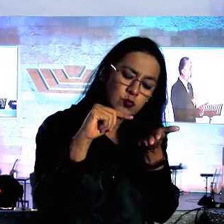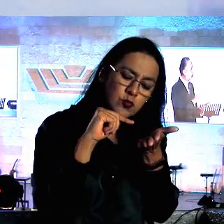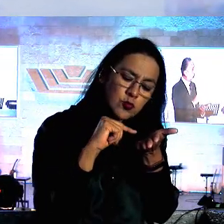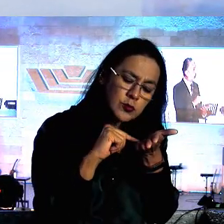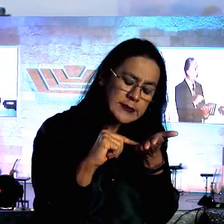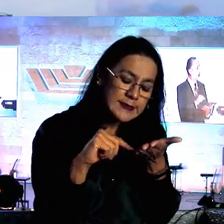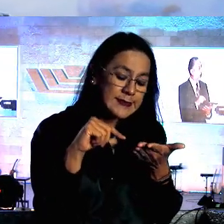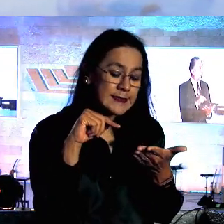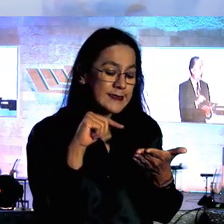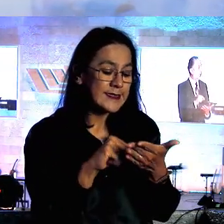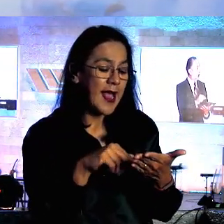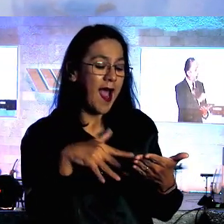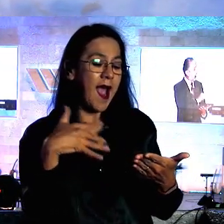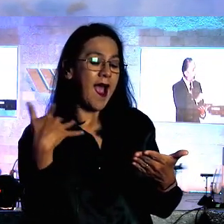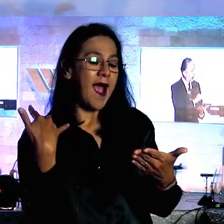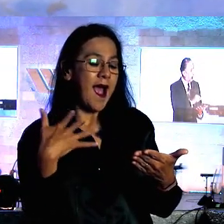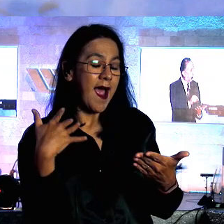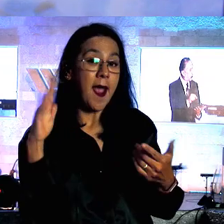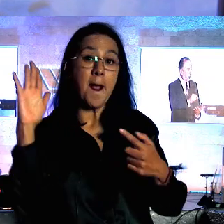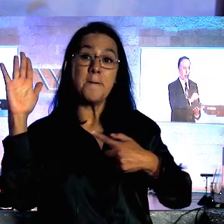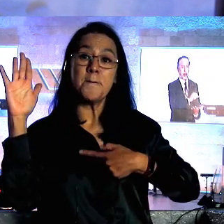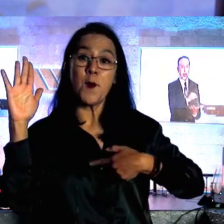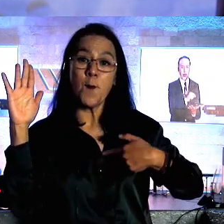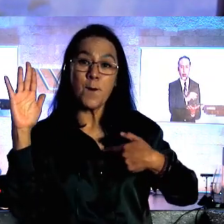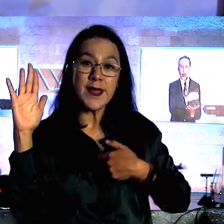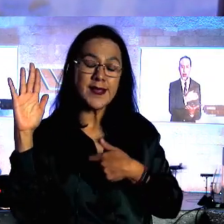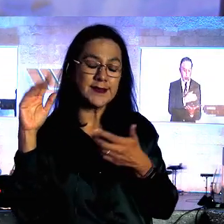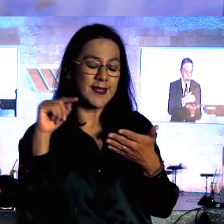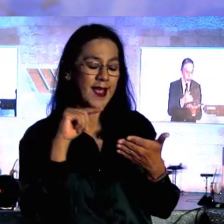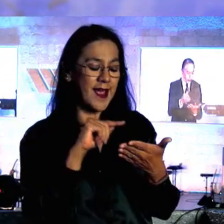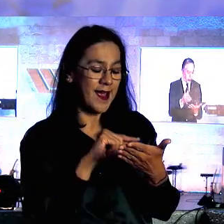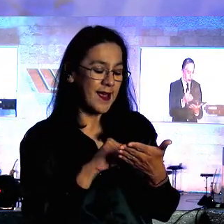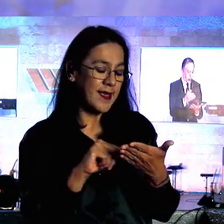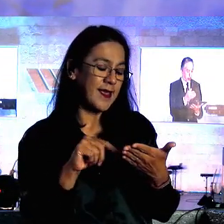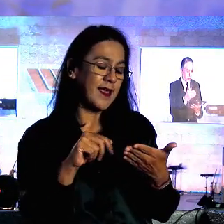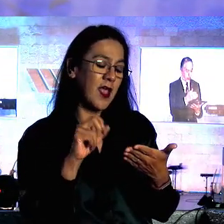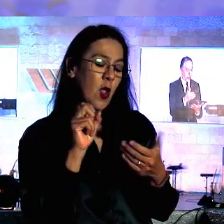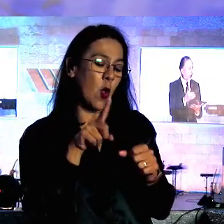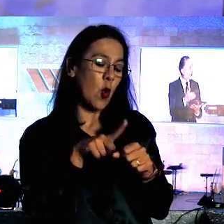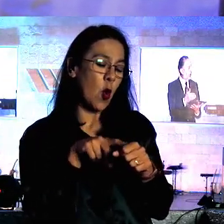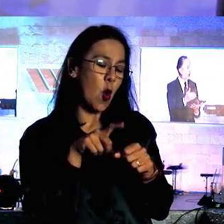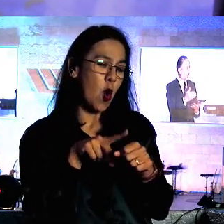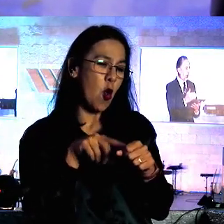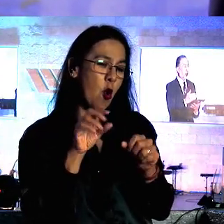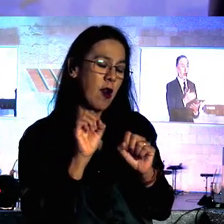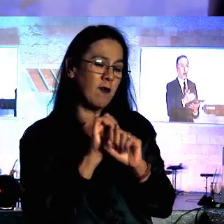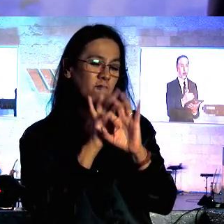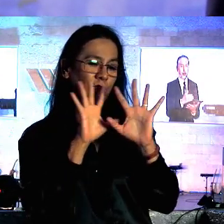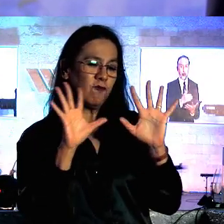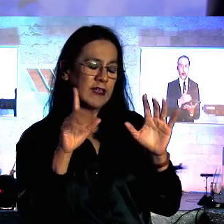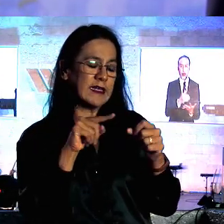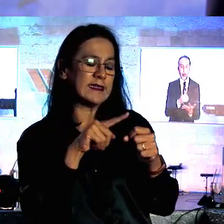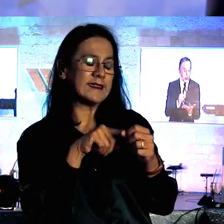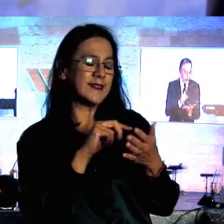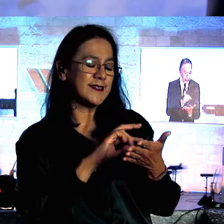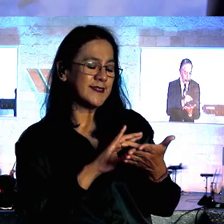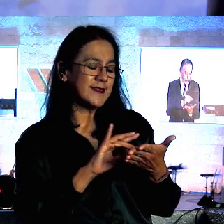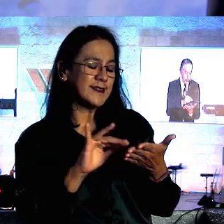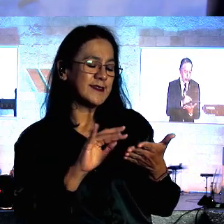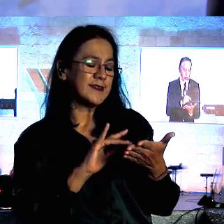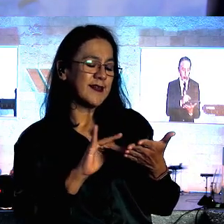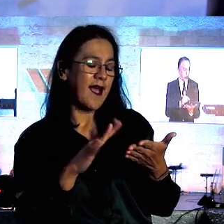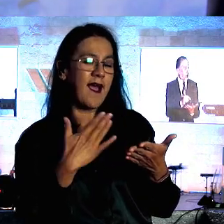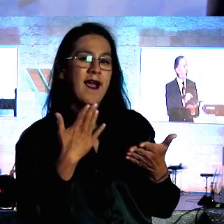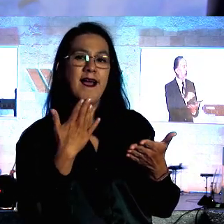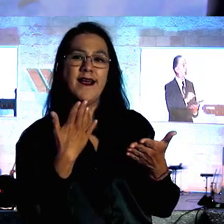Si es una Biblia de papel, ahí la subraya, la colorea, le pones un color fluorescente, a lo mejor si es una Biblia electrónica,